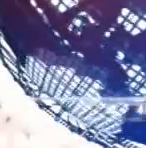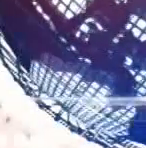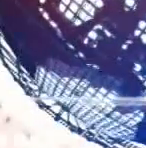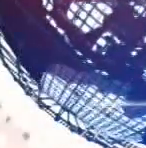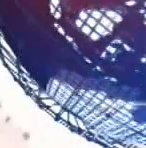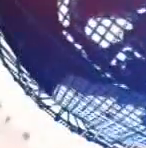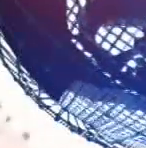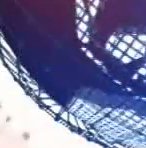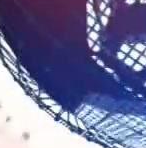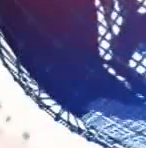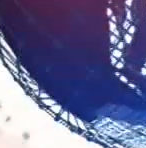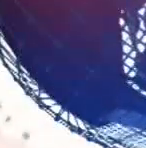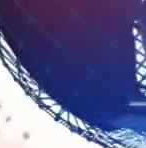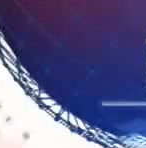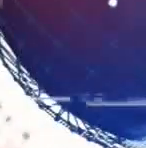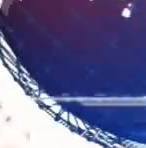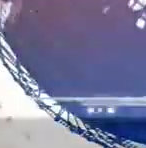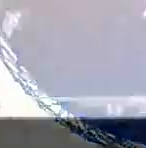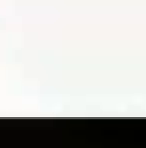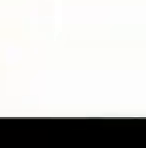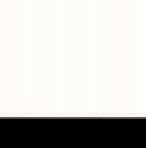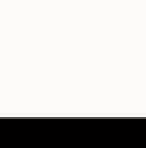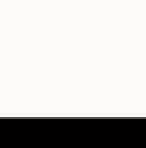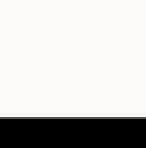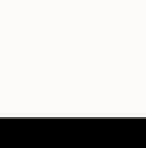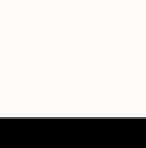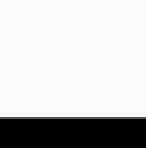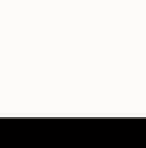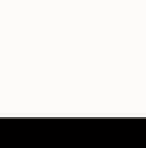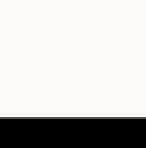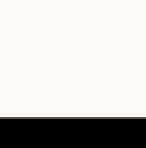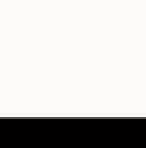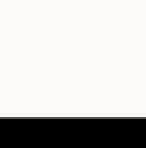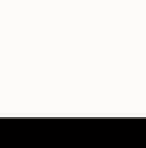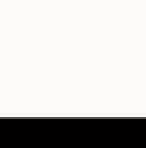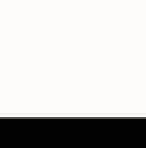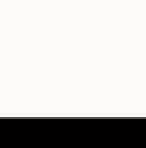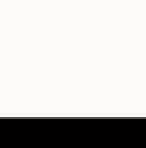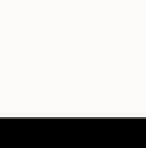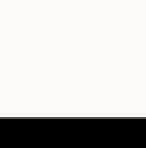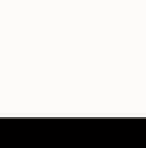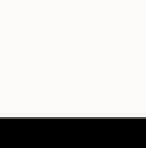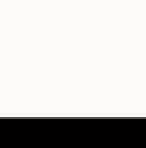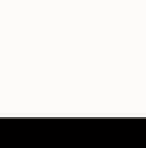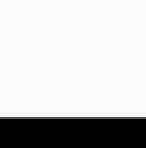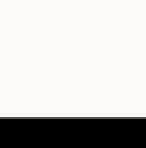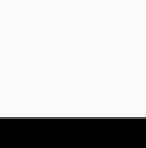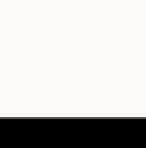Ecuador TV presenta.